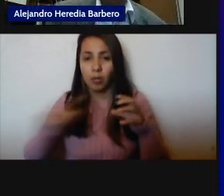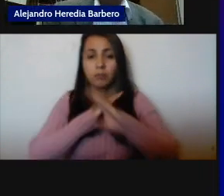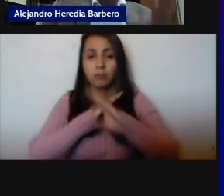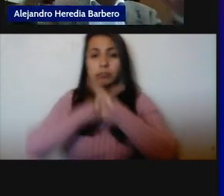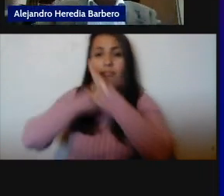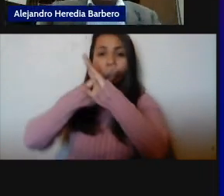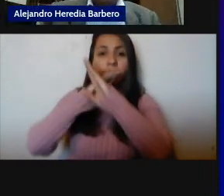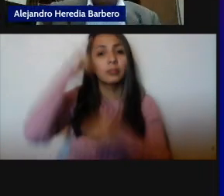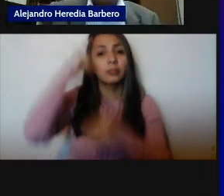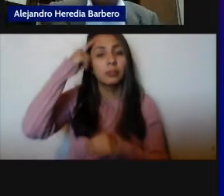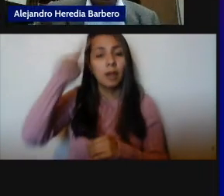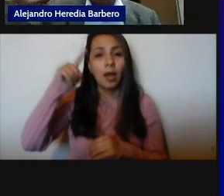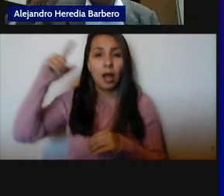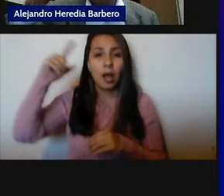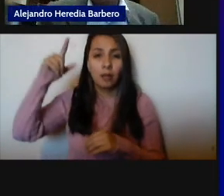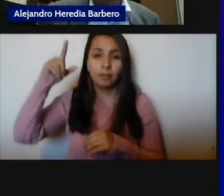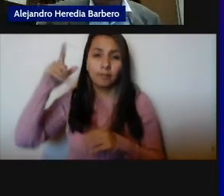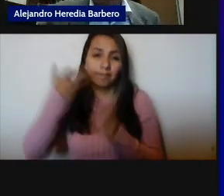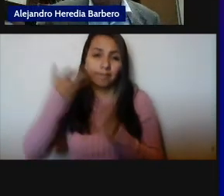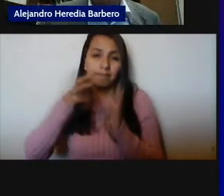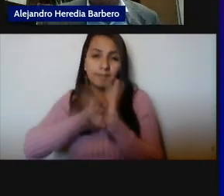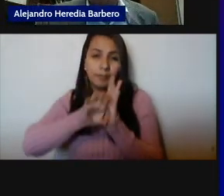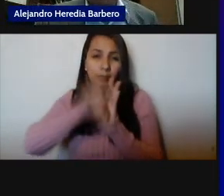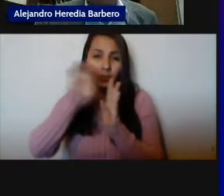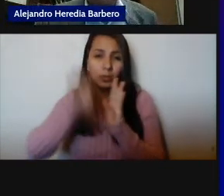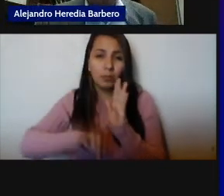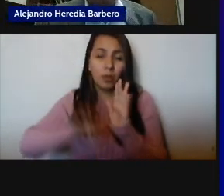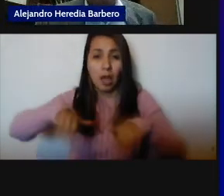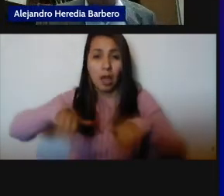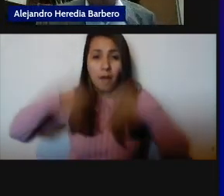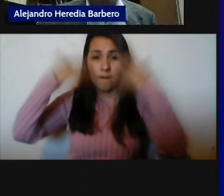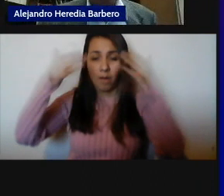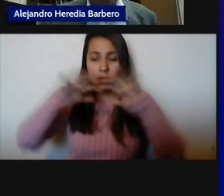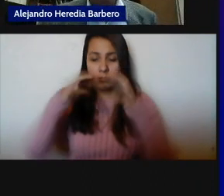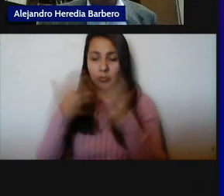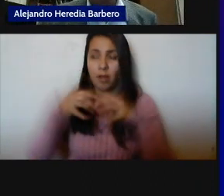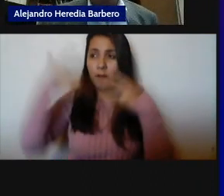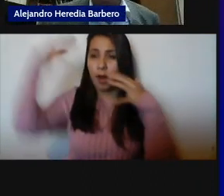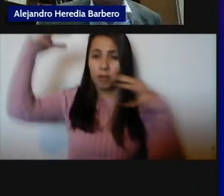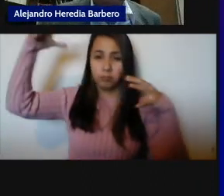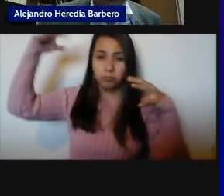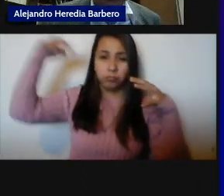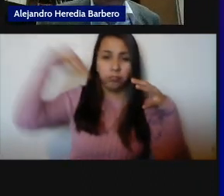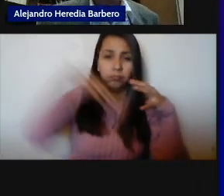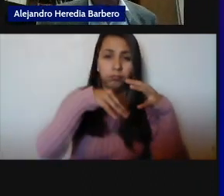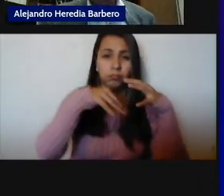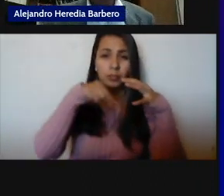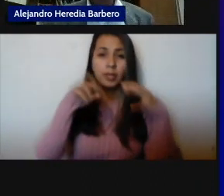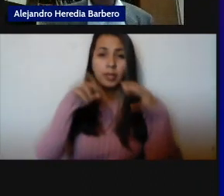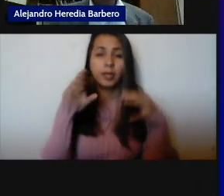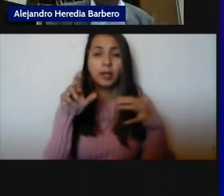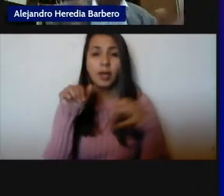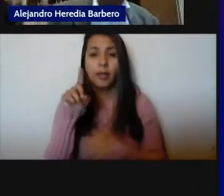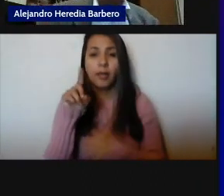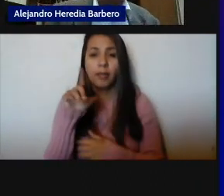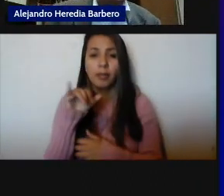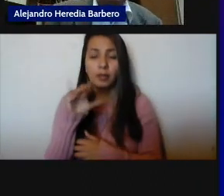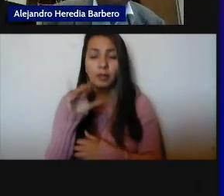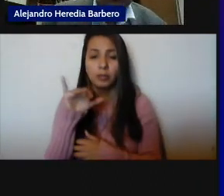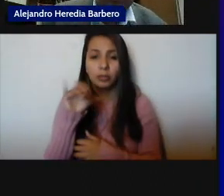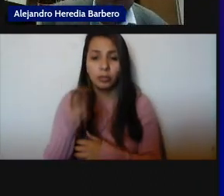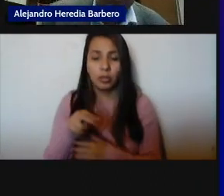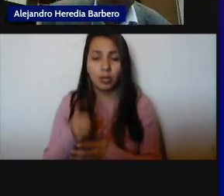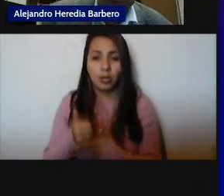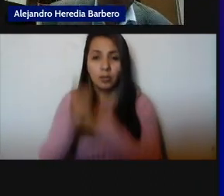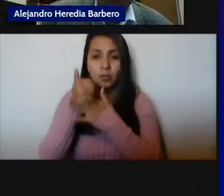más complejos de la radiación que venía, por ejemplo, del exterior del planeta y quizás también